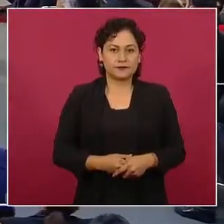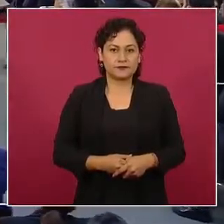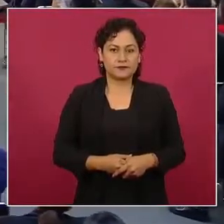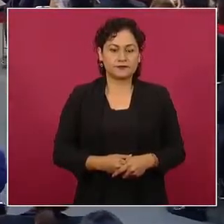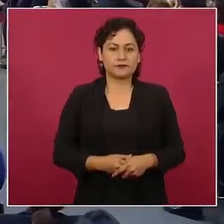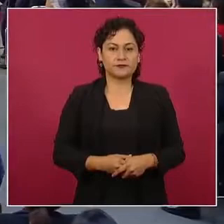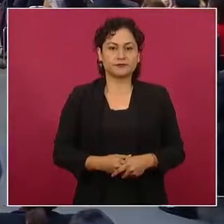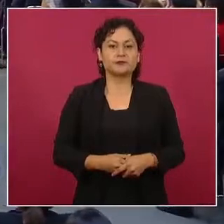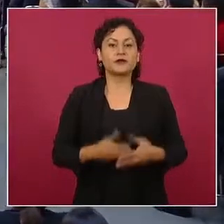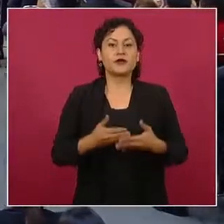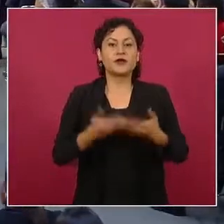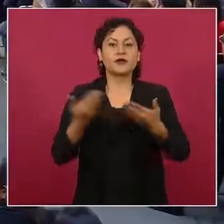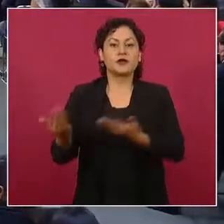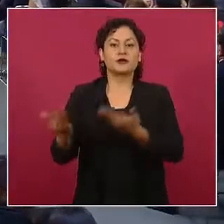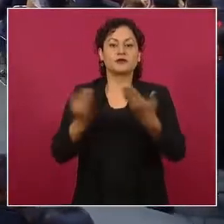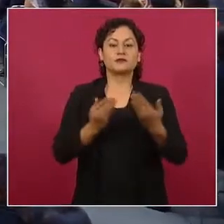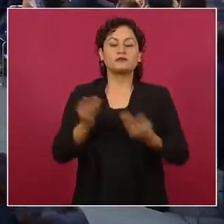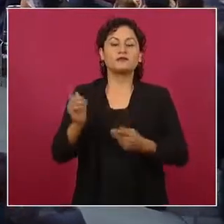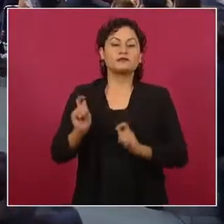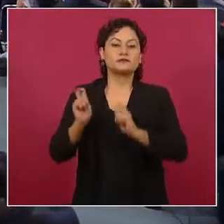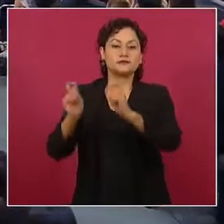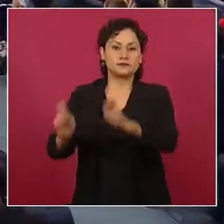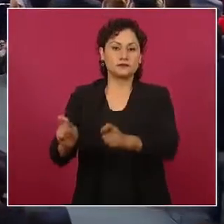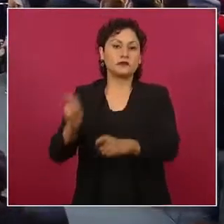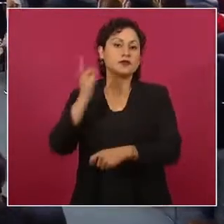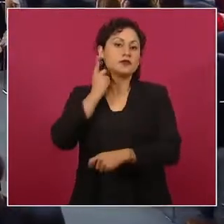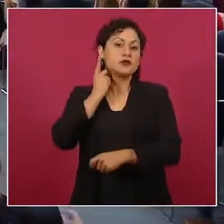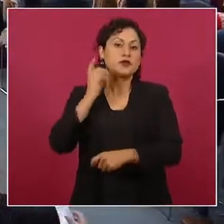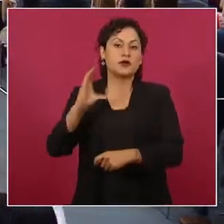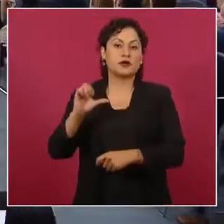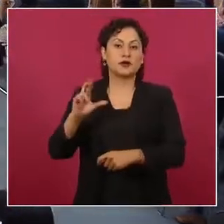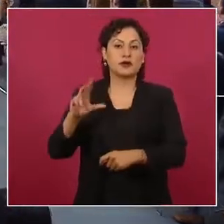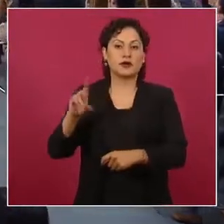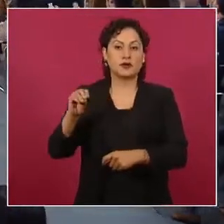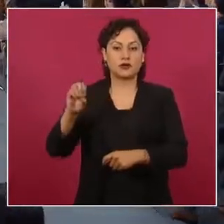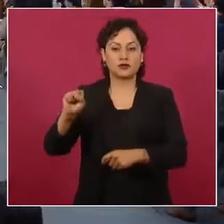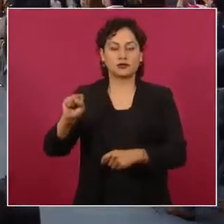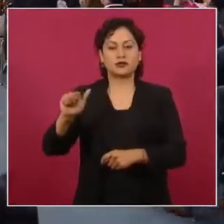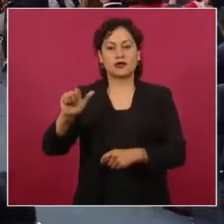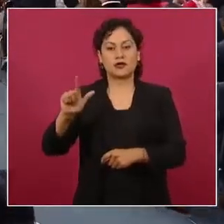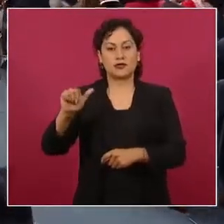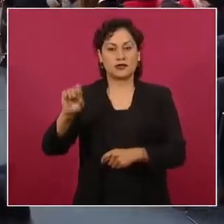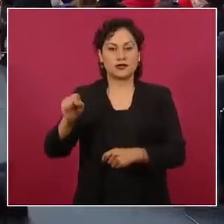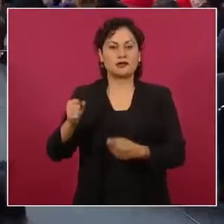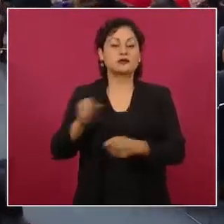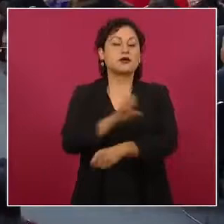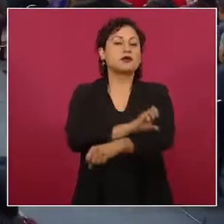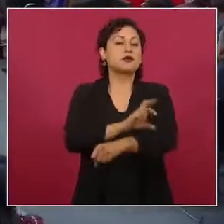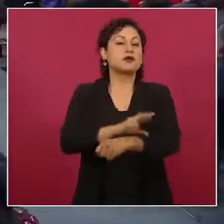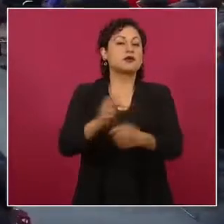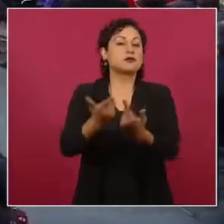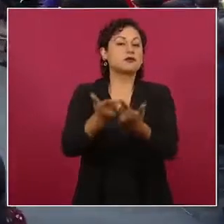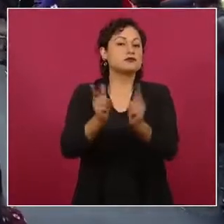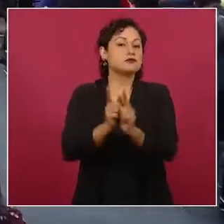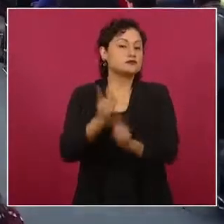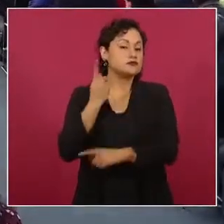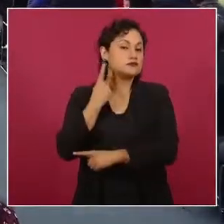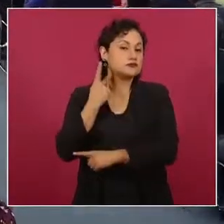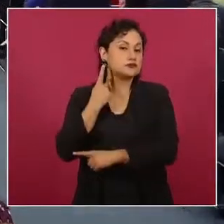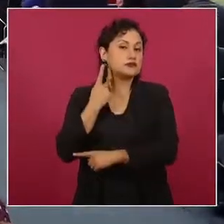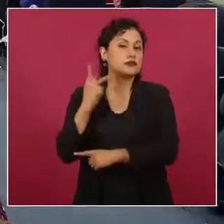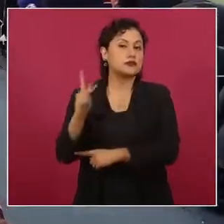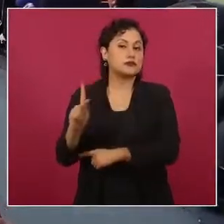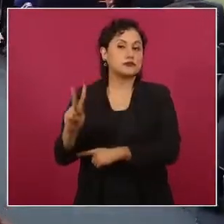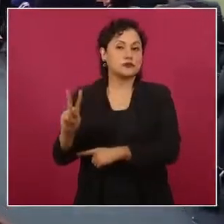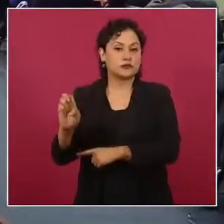Toma la palabra el diputado Carlos Alberto Puente Salas, coordinador del Grupo Parlamentario del Partido Verde Ecologista de México, de